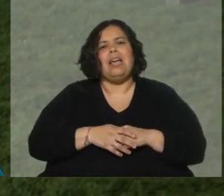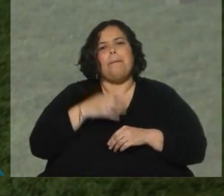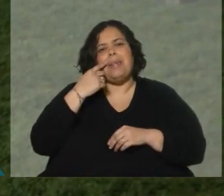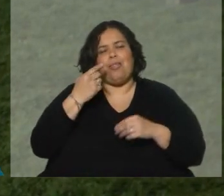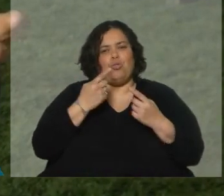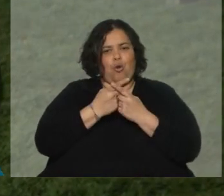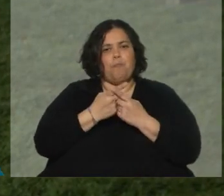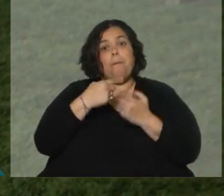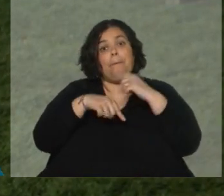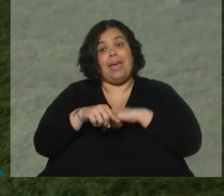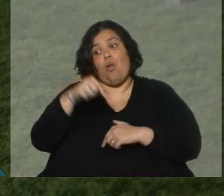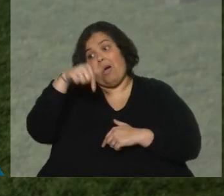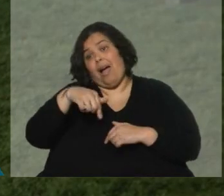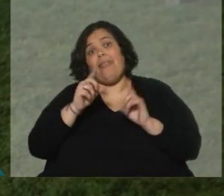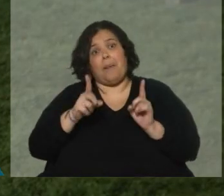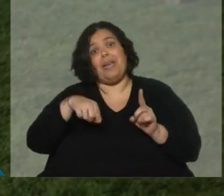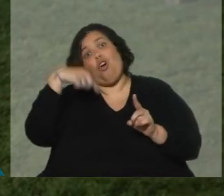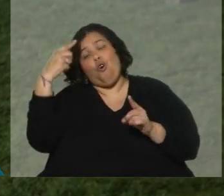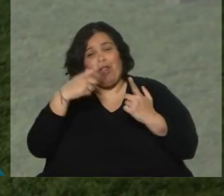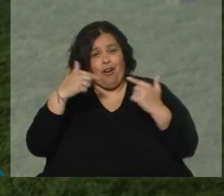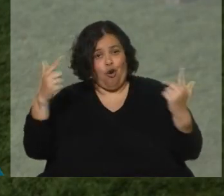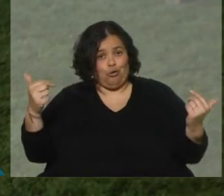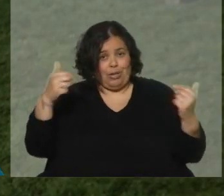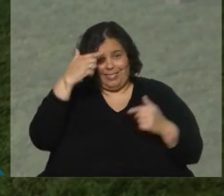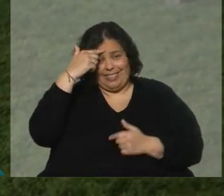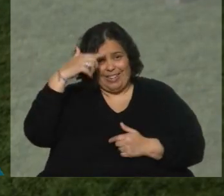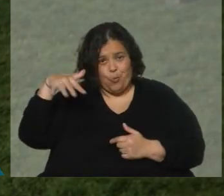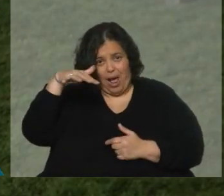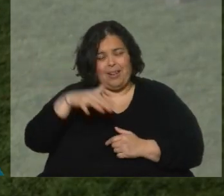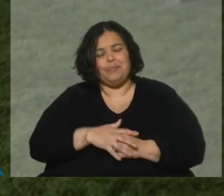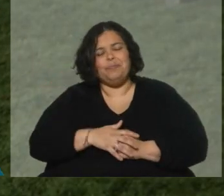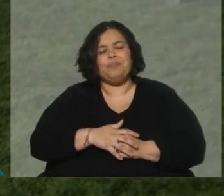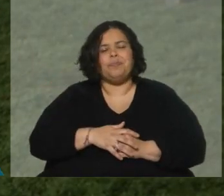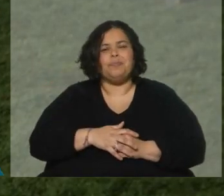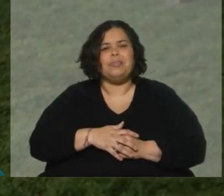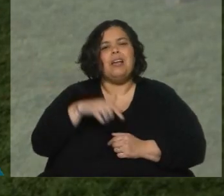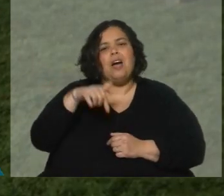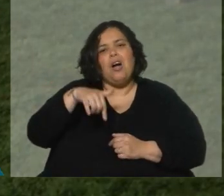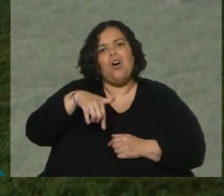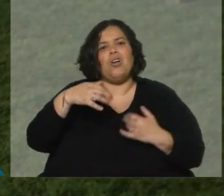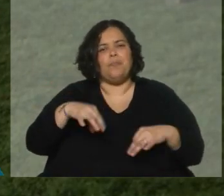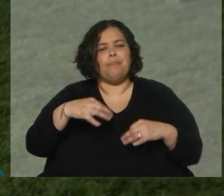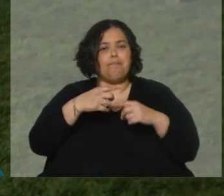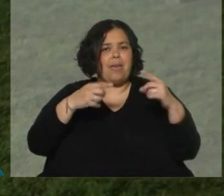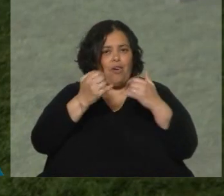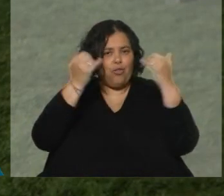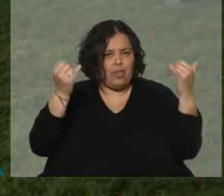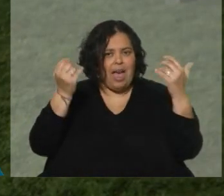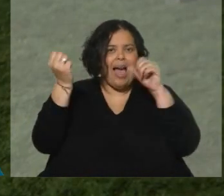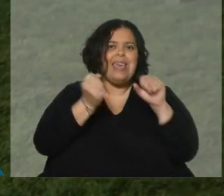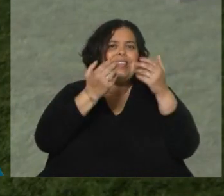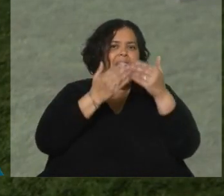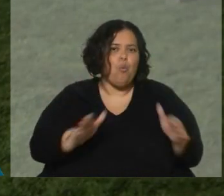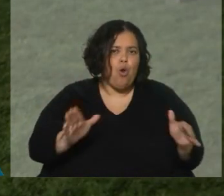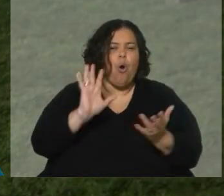partido pero sí pasan cosas en la rural del Prado de hecho hoy al mediodía inauguró el banco